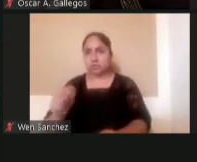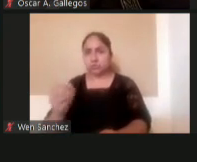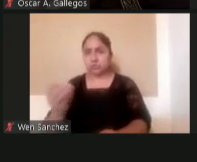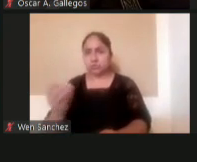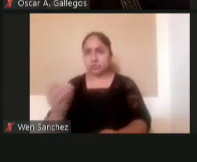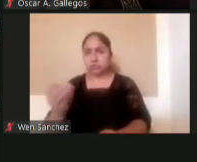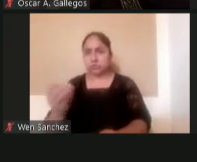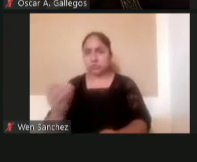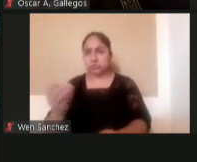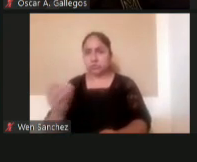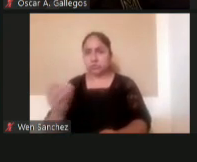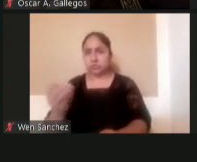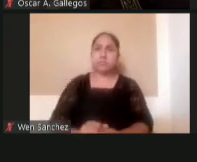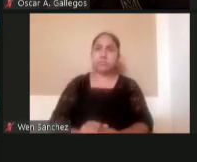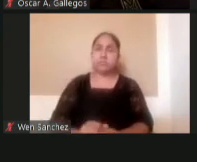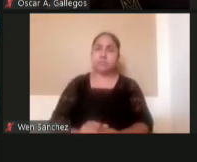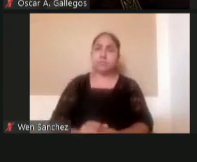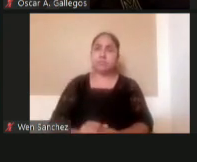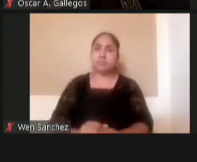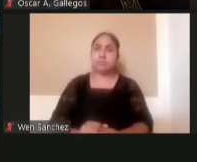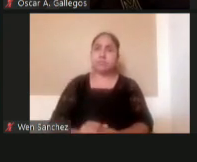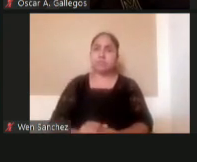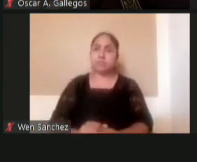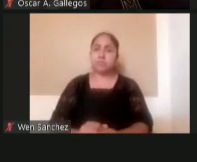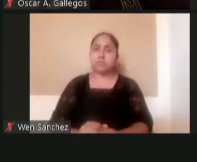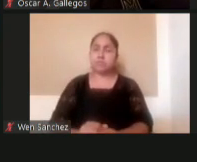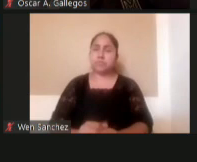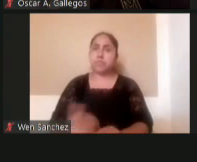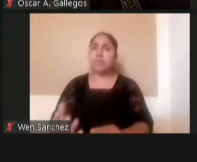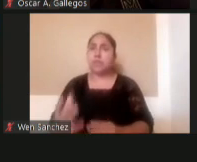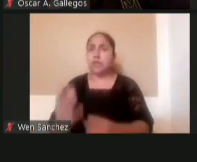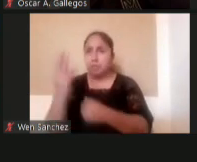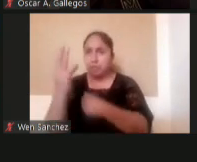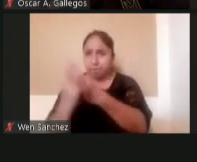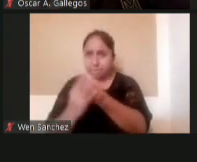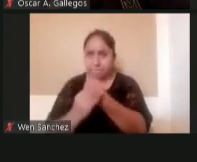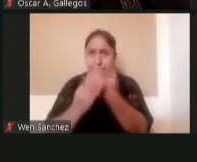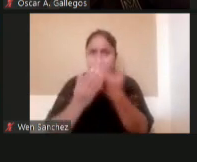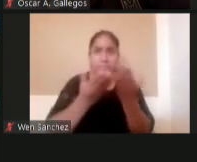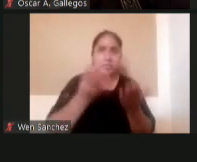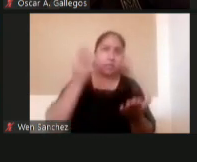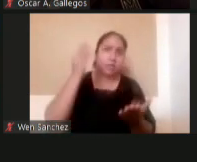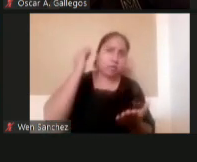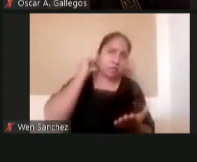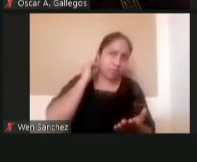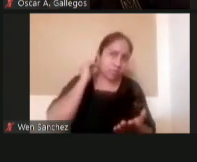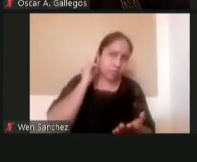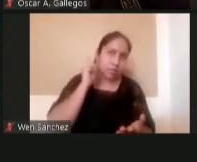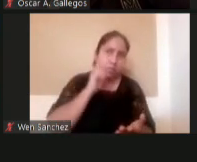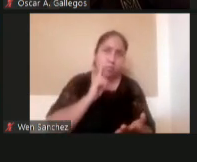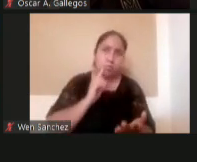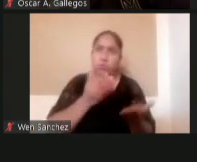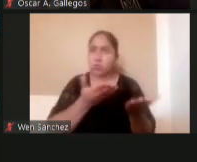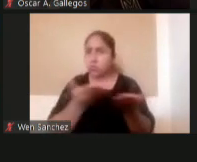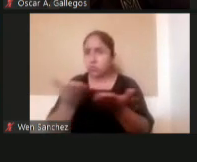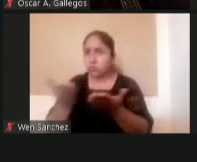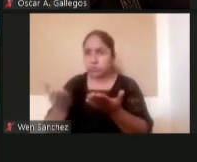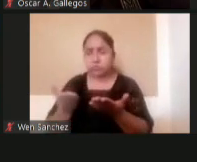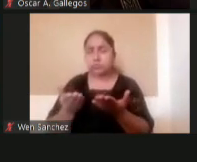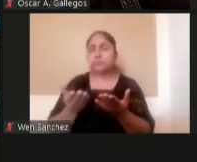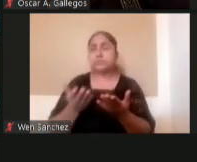regidor. Con el permiso, señor presidente, señora síndica, compañeros. La verdad es